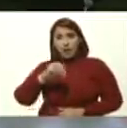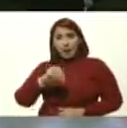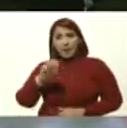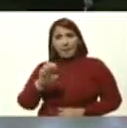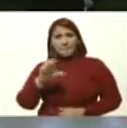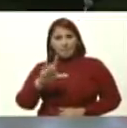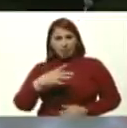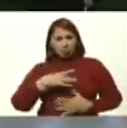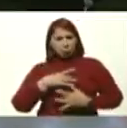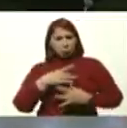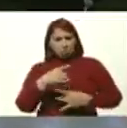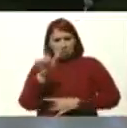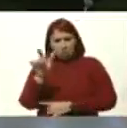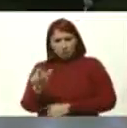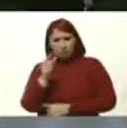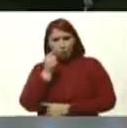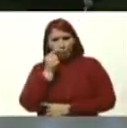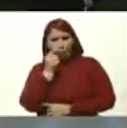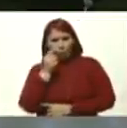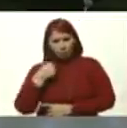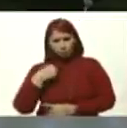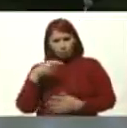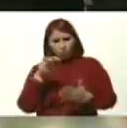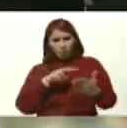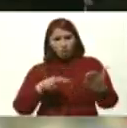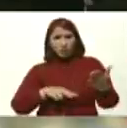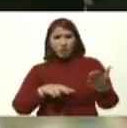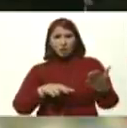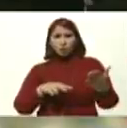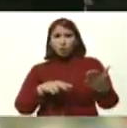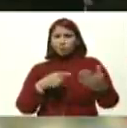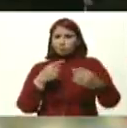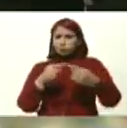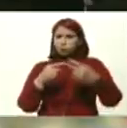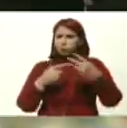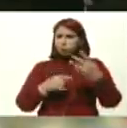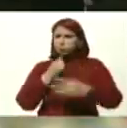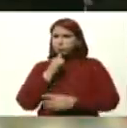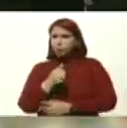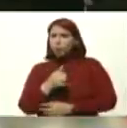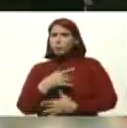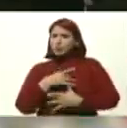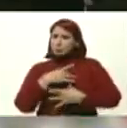interesante. Lo estuve leyendo, varios informes interesantes.